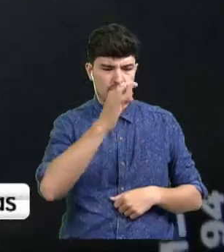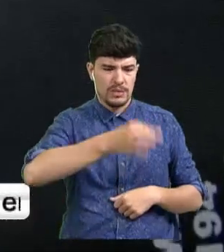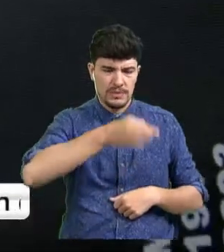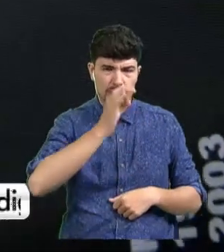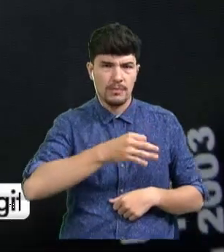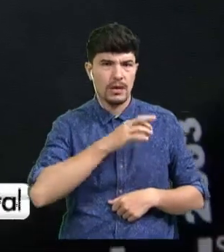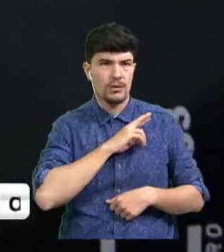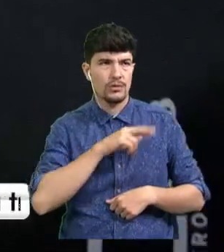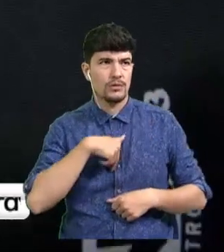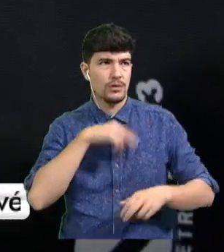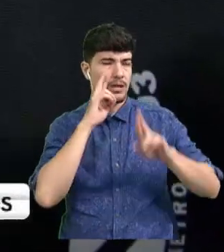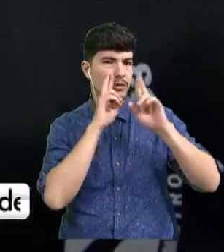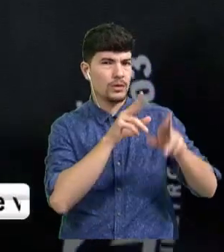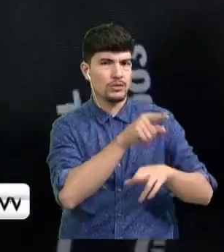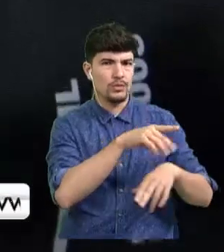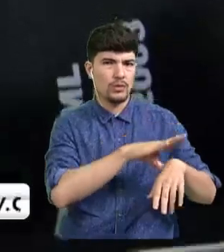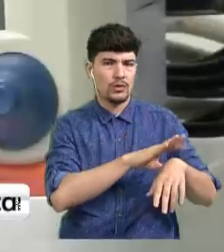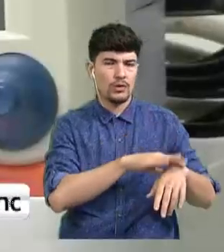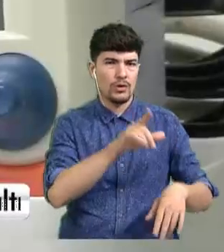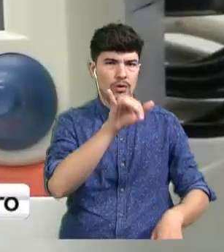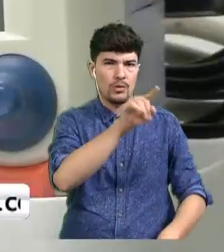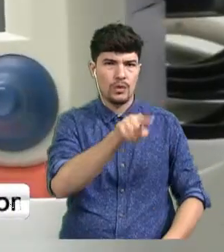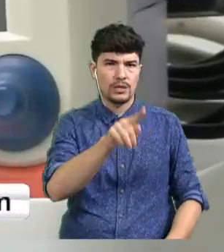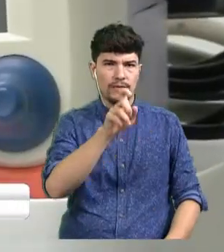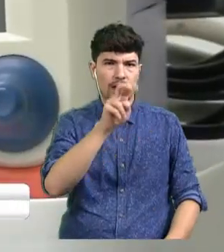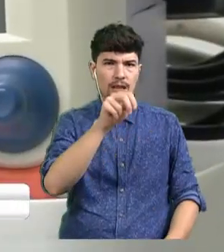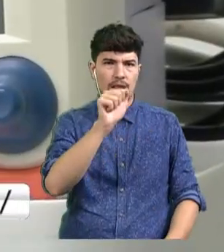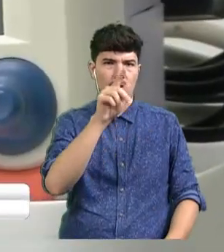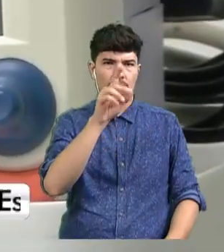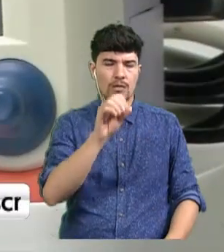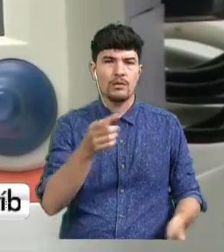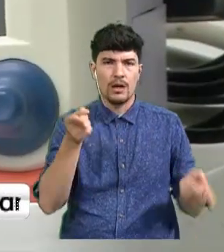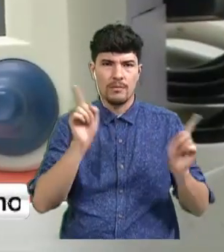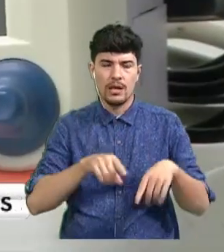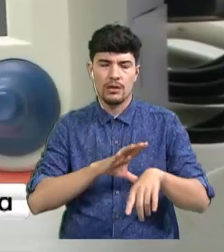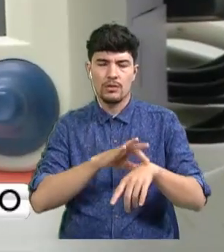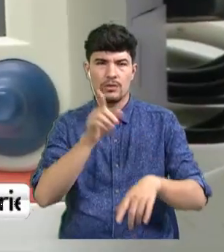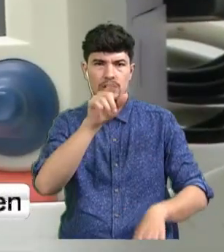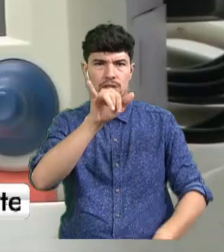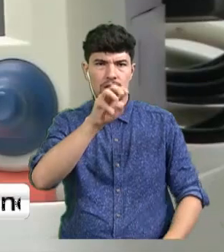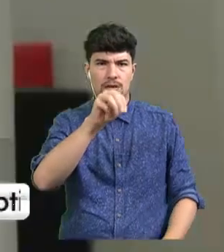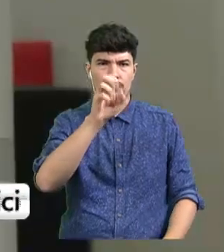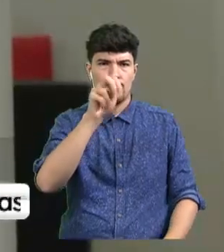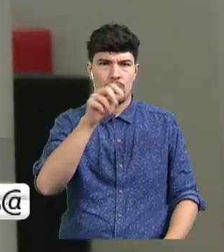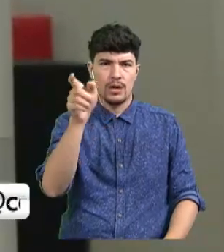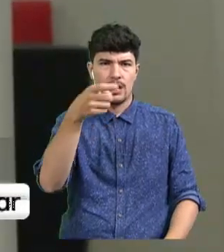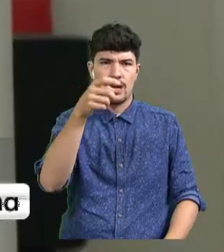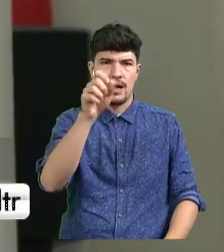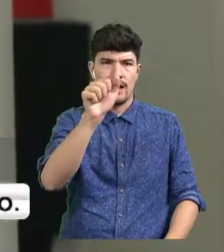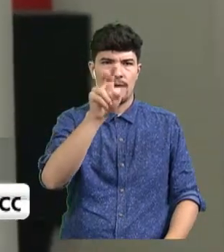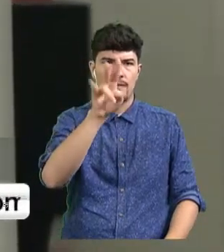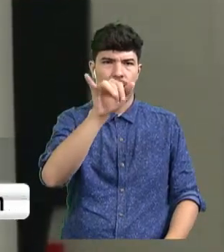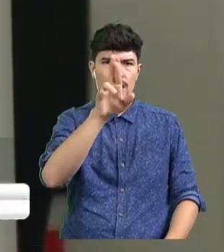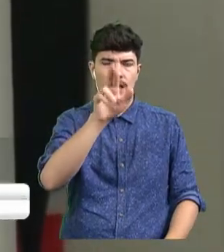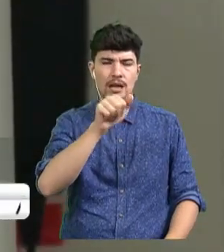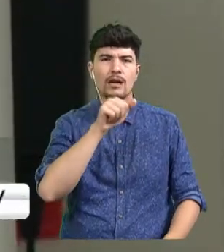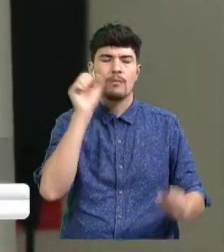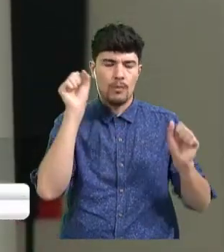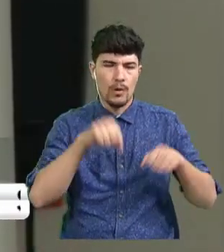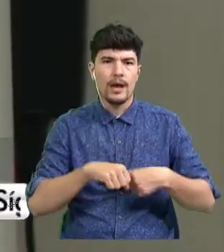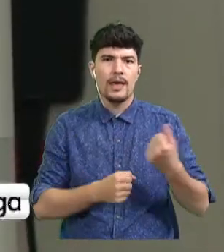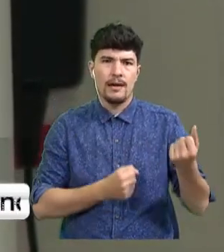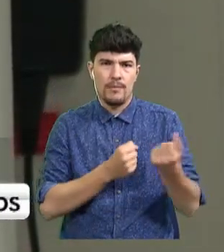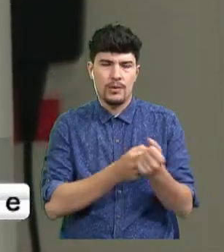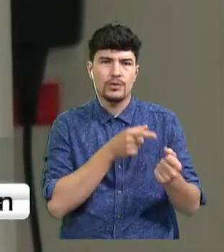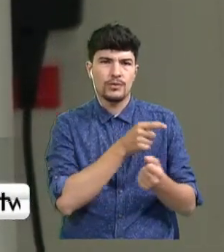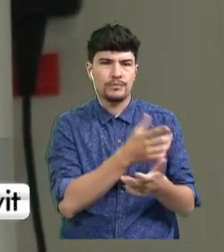reconocerle al doctor Luis Fernando Mejía, nuestro director nacional de planeación, al doctor Simón Gaviria de la época, que fueron los que nos permitieron este